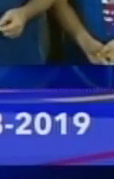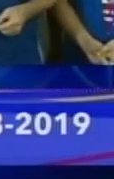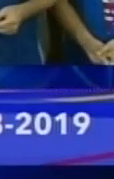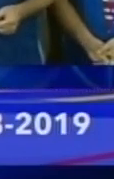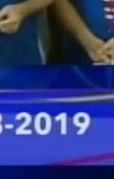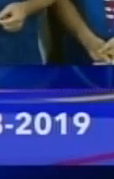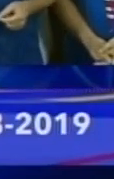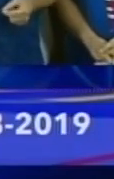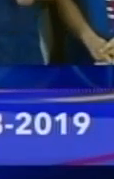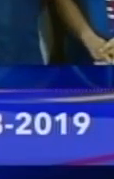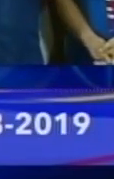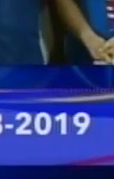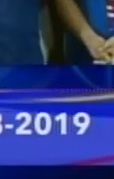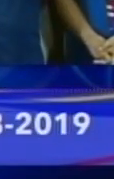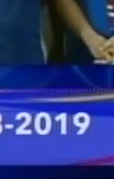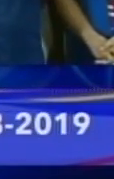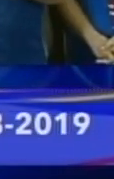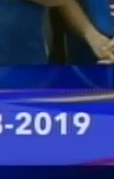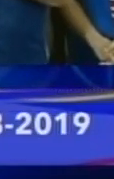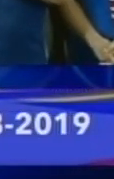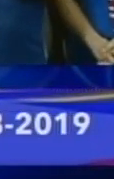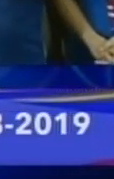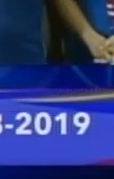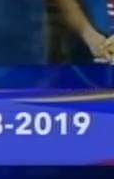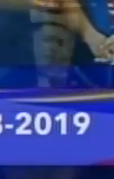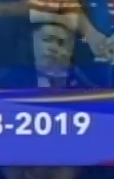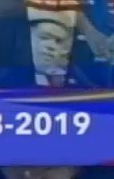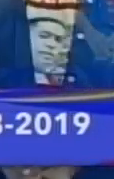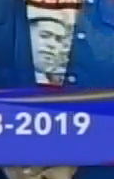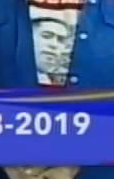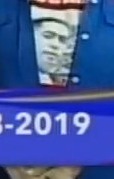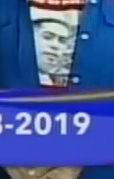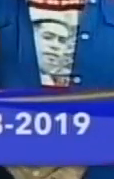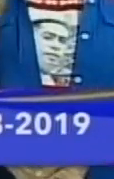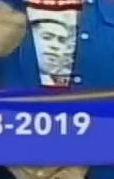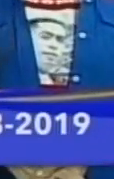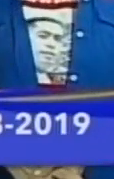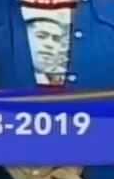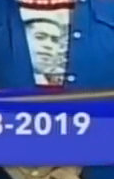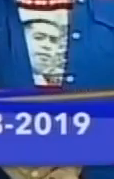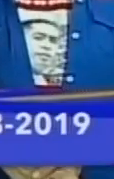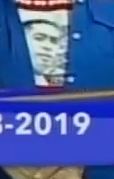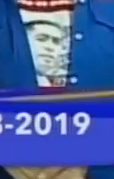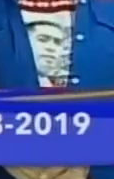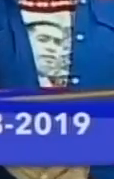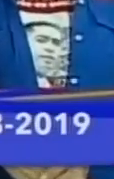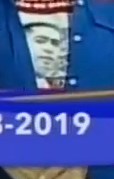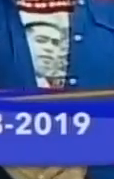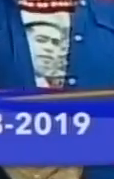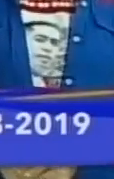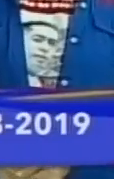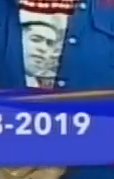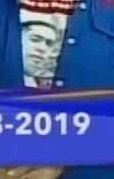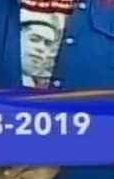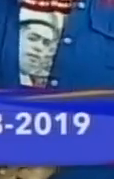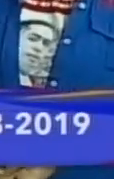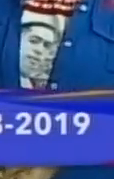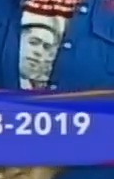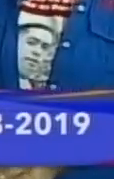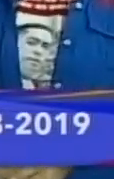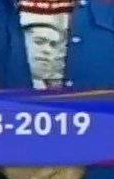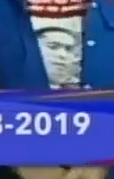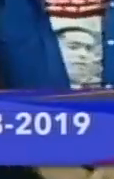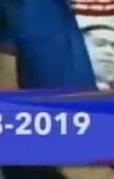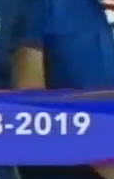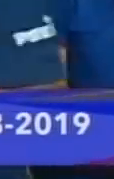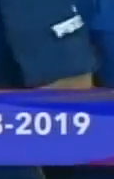aquí estamos, en la Venezuela de verdad. Y antes de pasar al conuco, entramos acá a la cocina con las cocineras